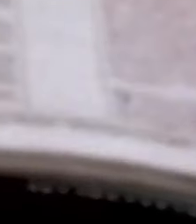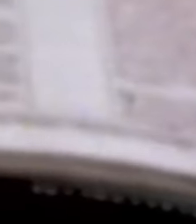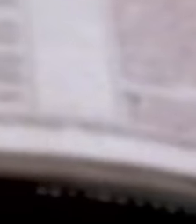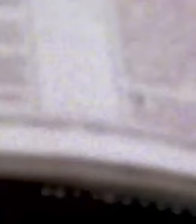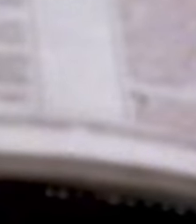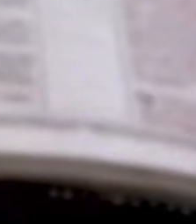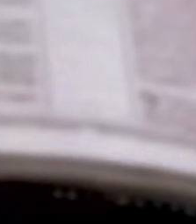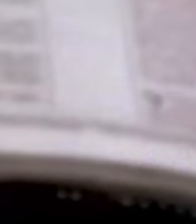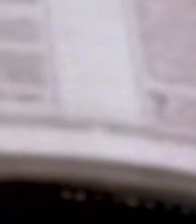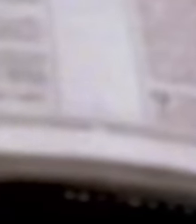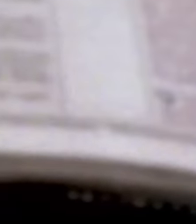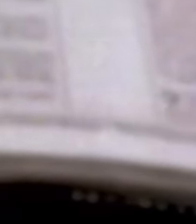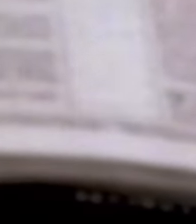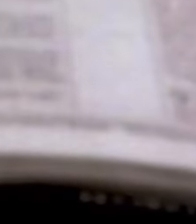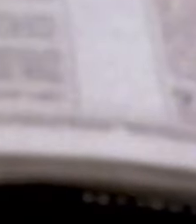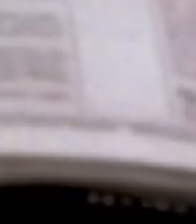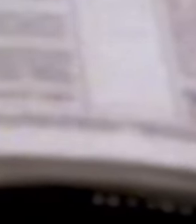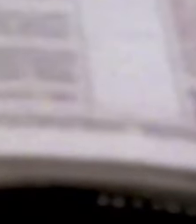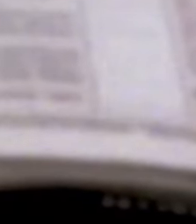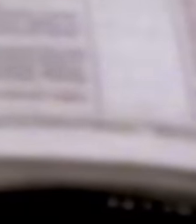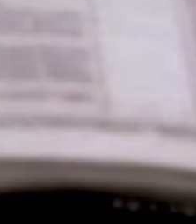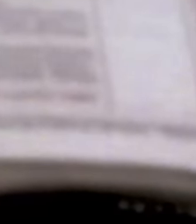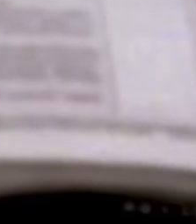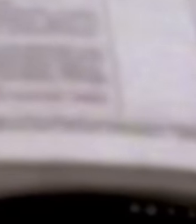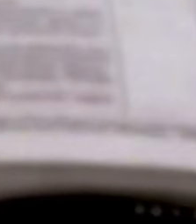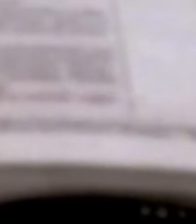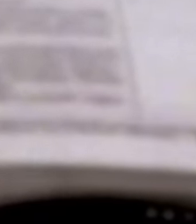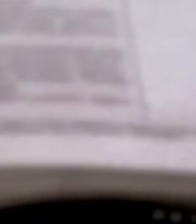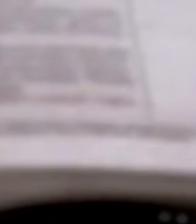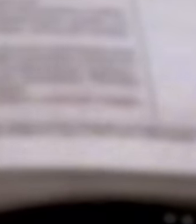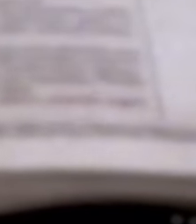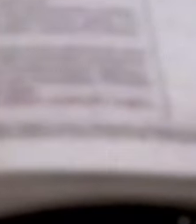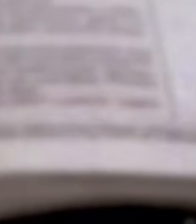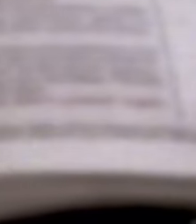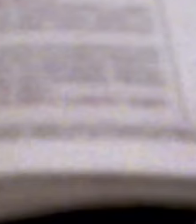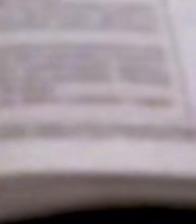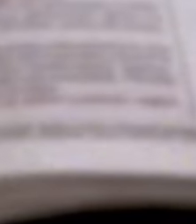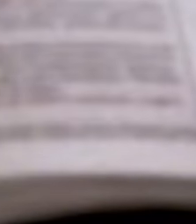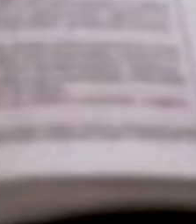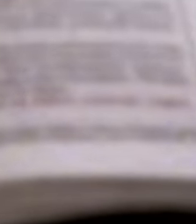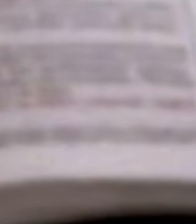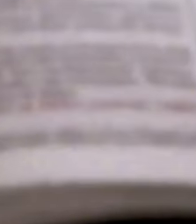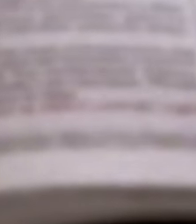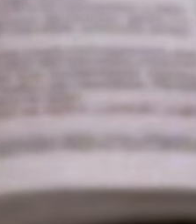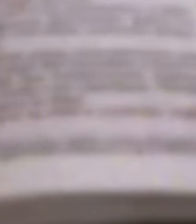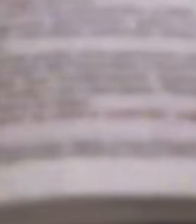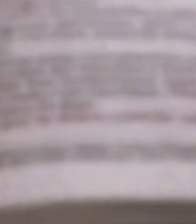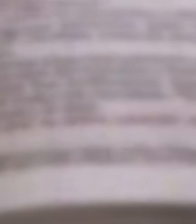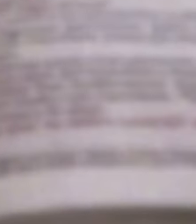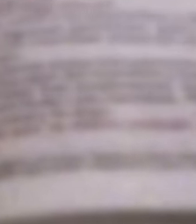Estoy agradecido. Y aunque otros no te piensen,